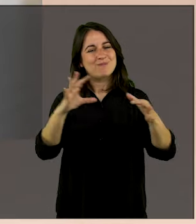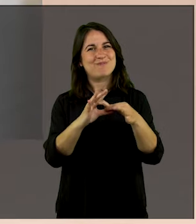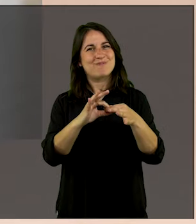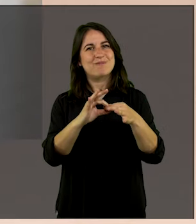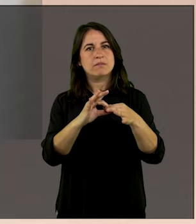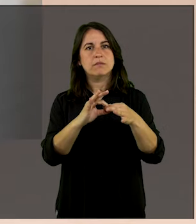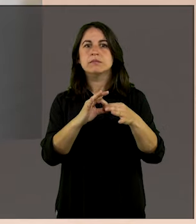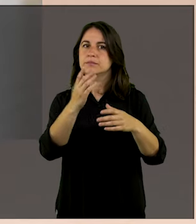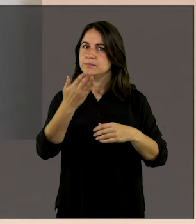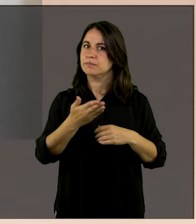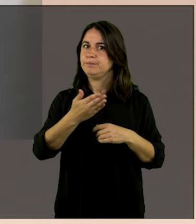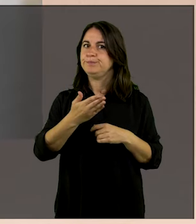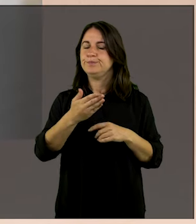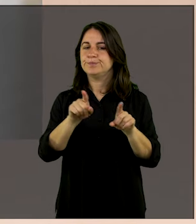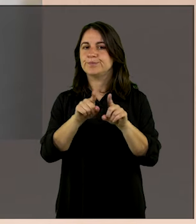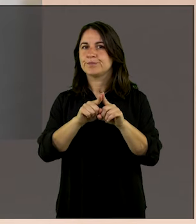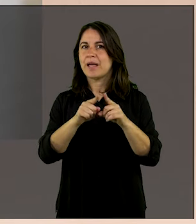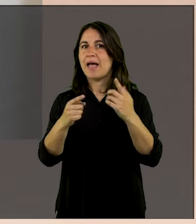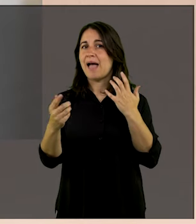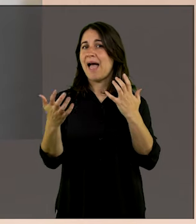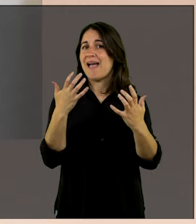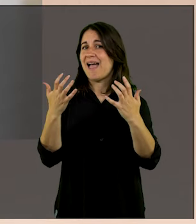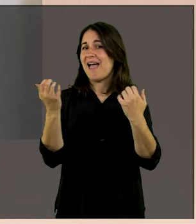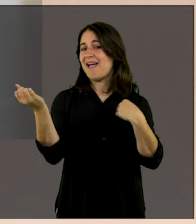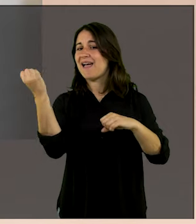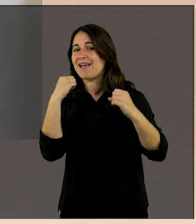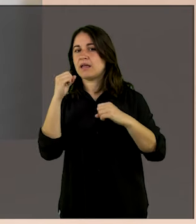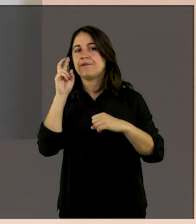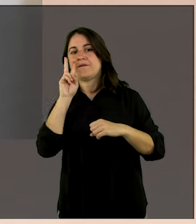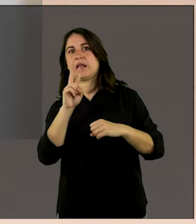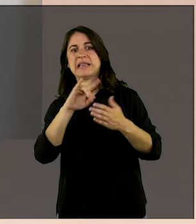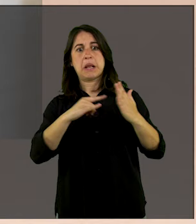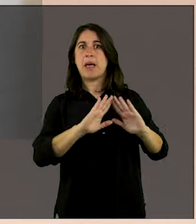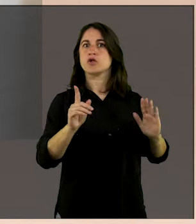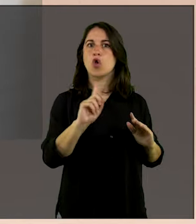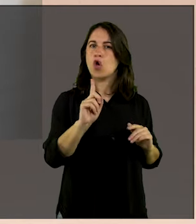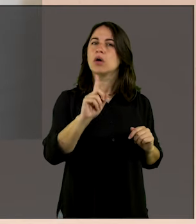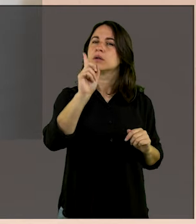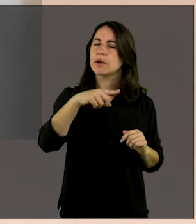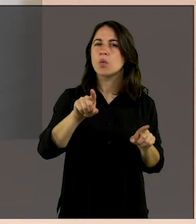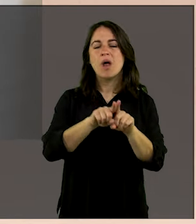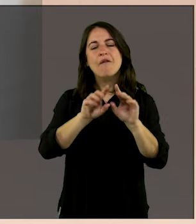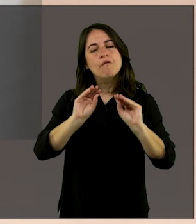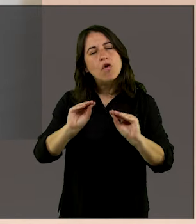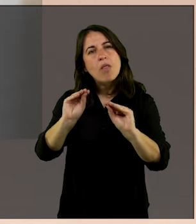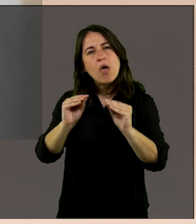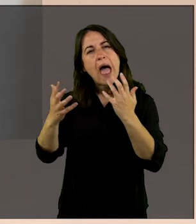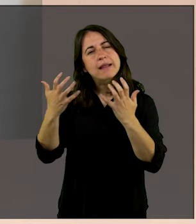se aúnan ambas cosas. Y una mirada importantísima desde las artes escénicas, o sea, no es solamente técnico, aquí hay que tener